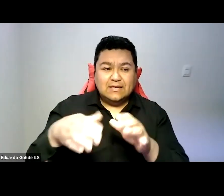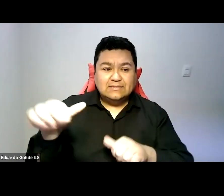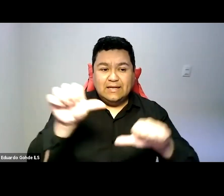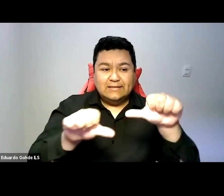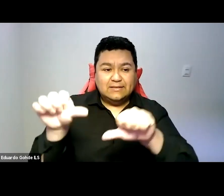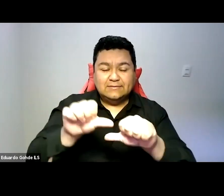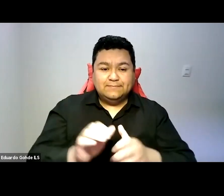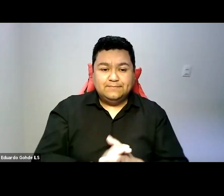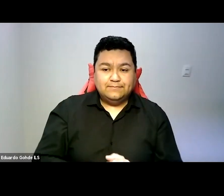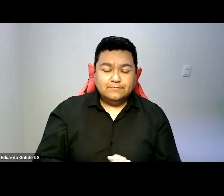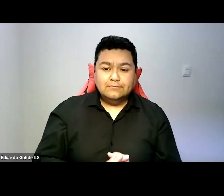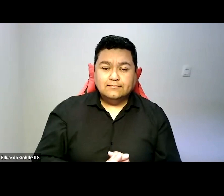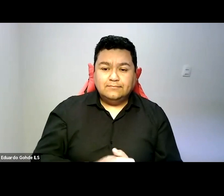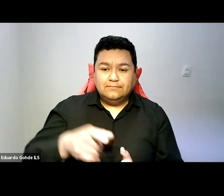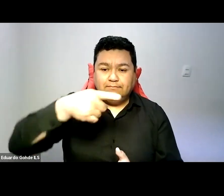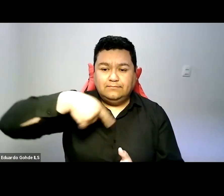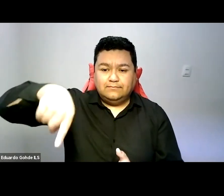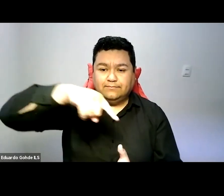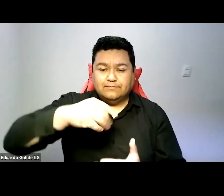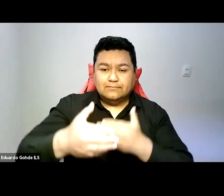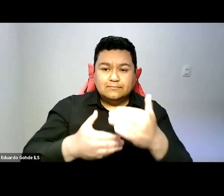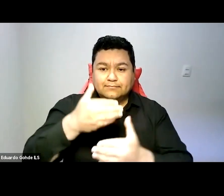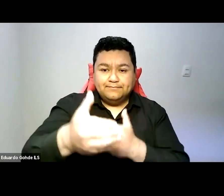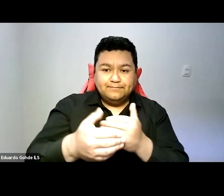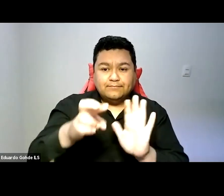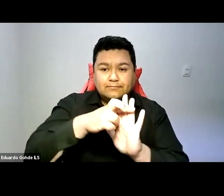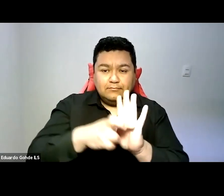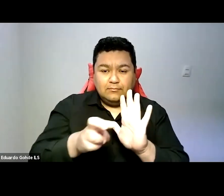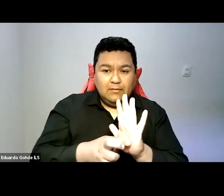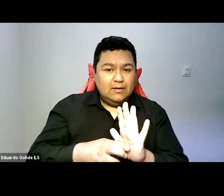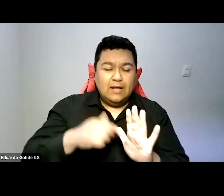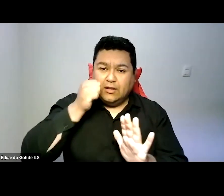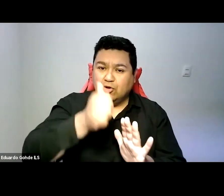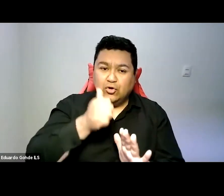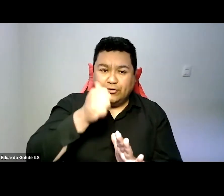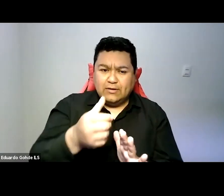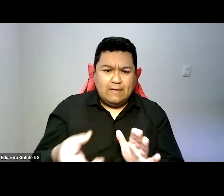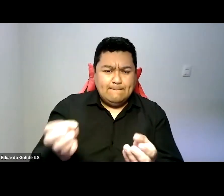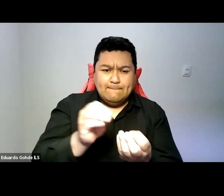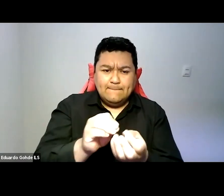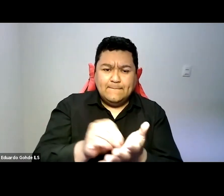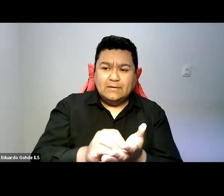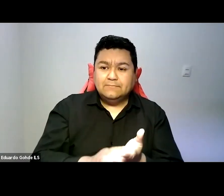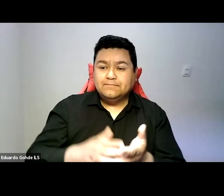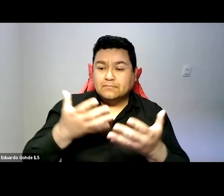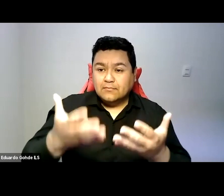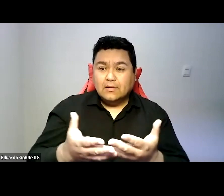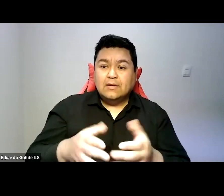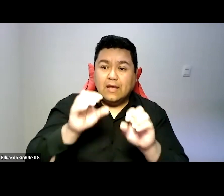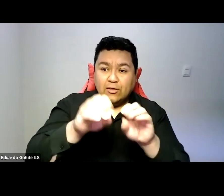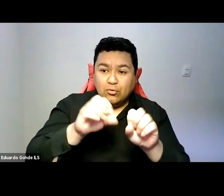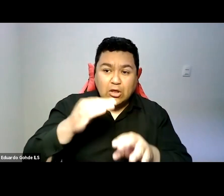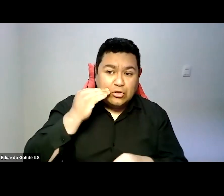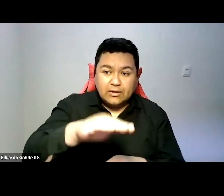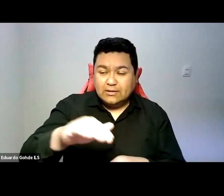ciencias. Hemos avanzado muchísimo en hacer de este programa cada día más integrador. Hoy día contamos con la participación de educadoras de párvulo,